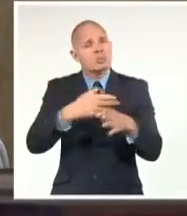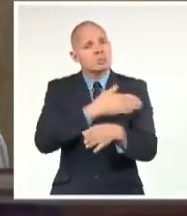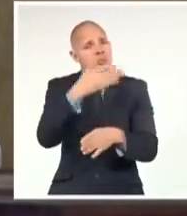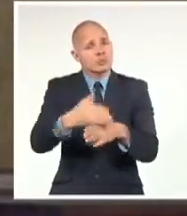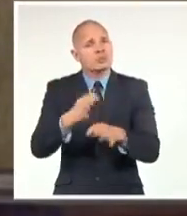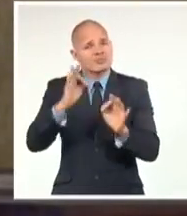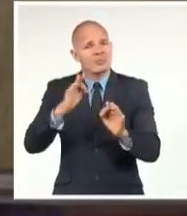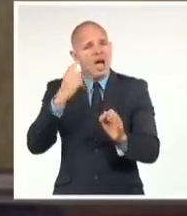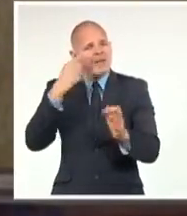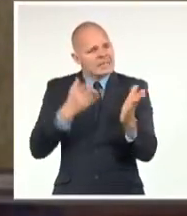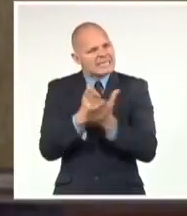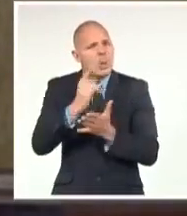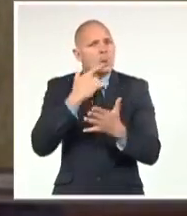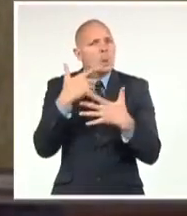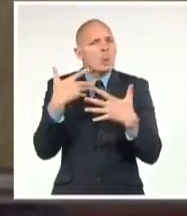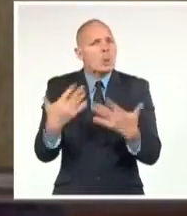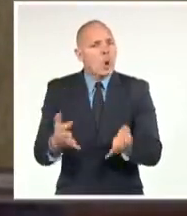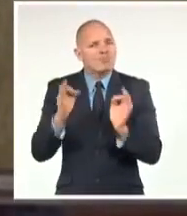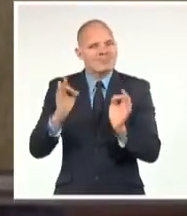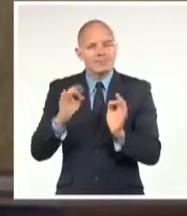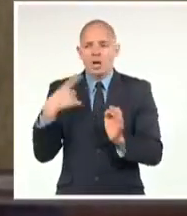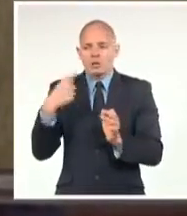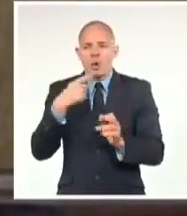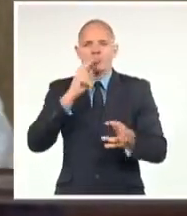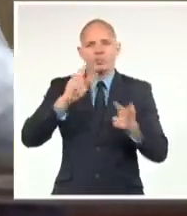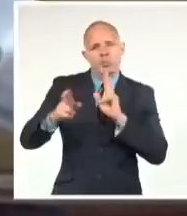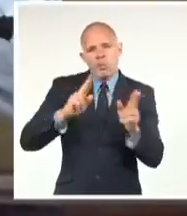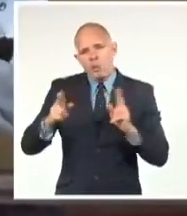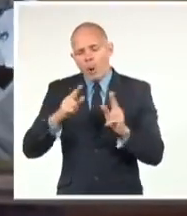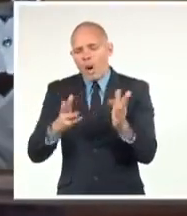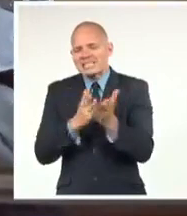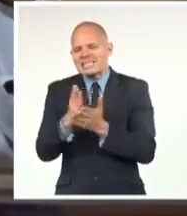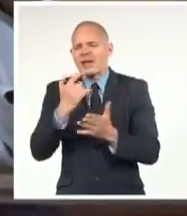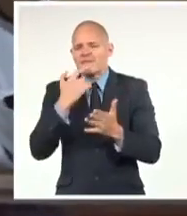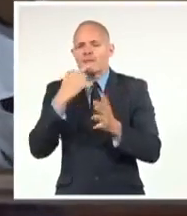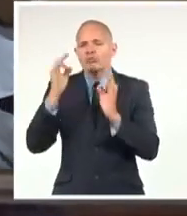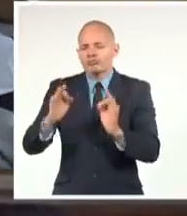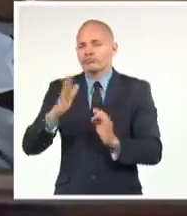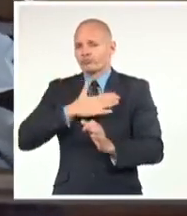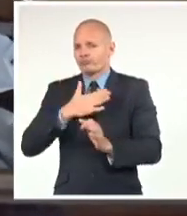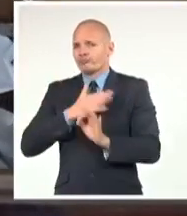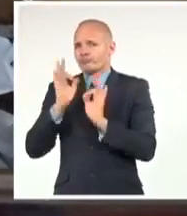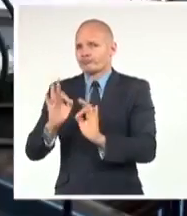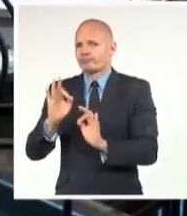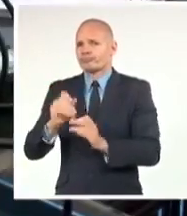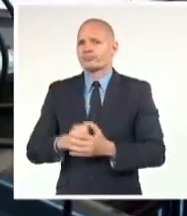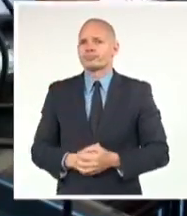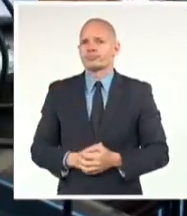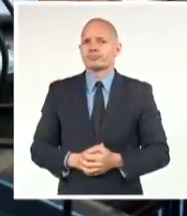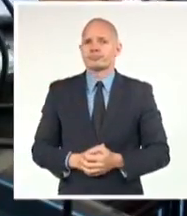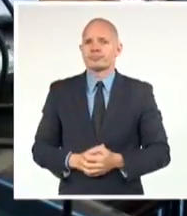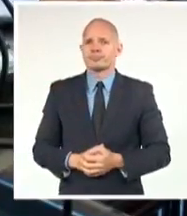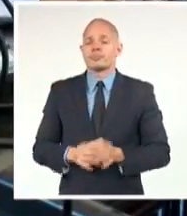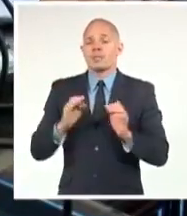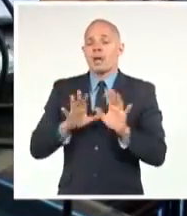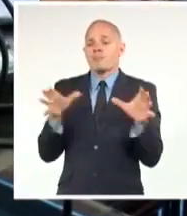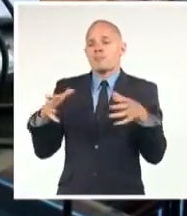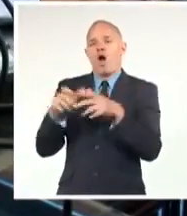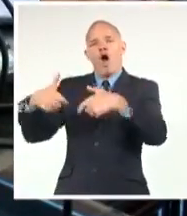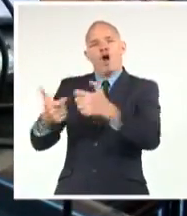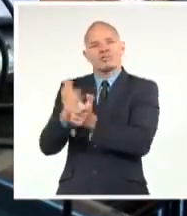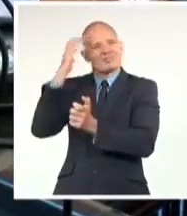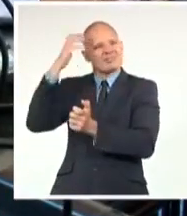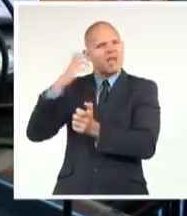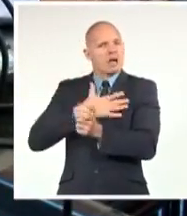del seguimiento a sus propias disposiciones en correspondencia con sus atribuciones constitucionales. El Consejo de Estado evaluó